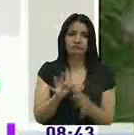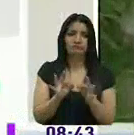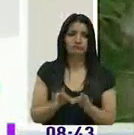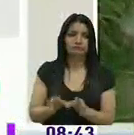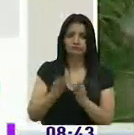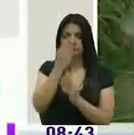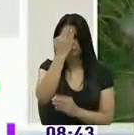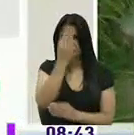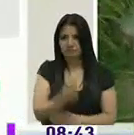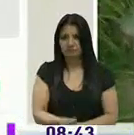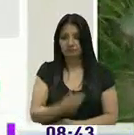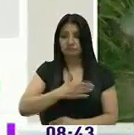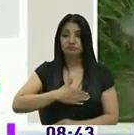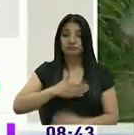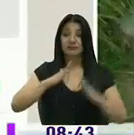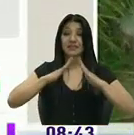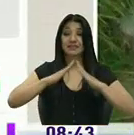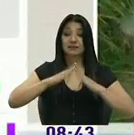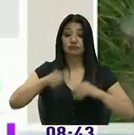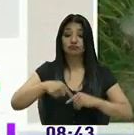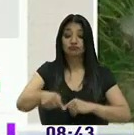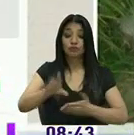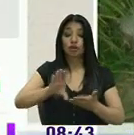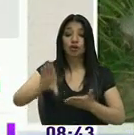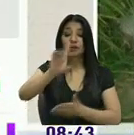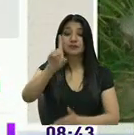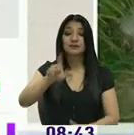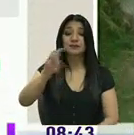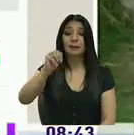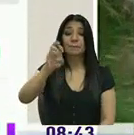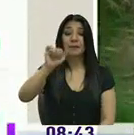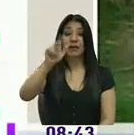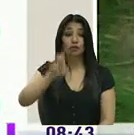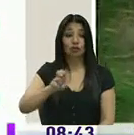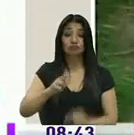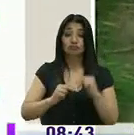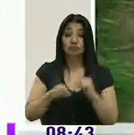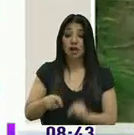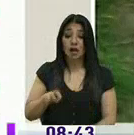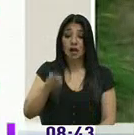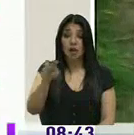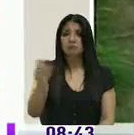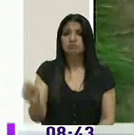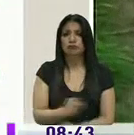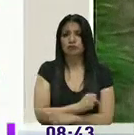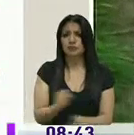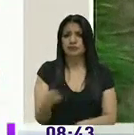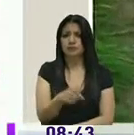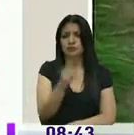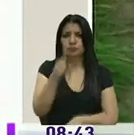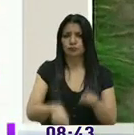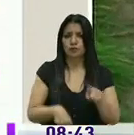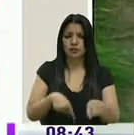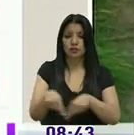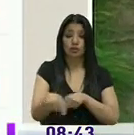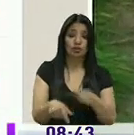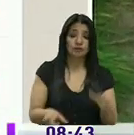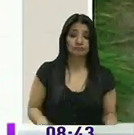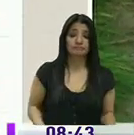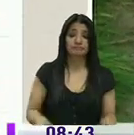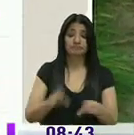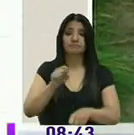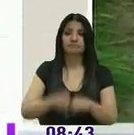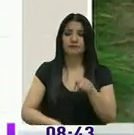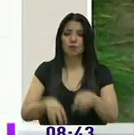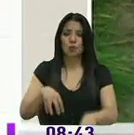dias por favor sector de las casas frente al colegio carlos zambrano construyeron unas gradas en plena veredas es imposible de circulación que los proveedores dañadas llena de huecos